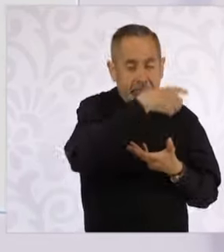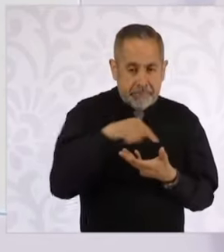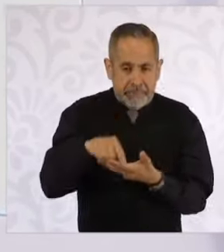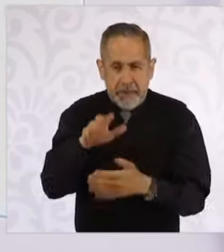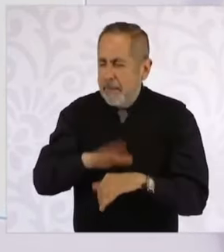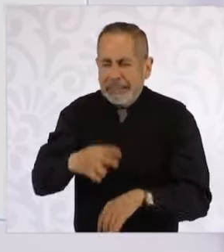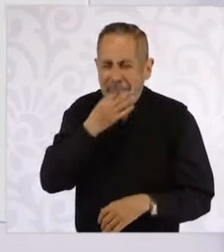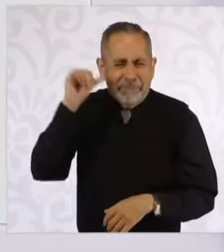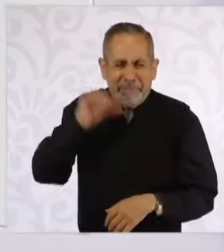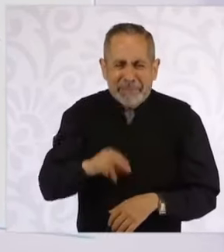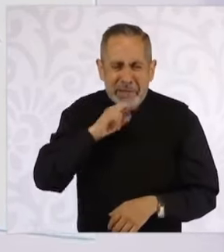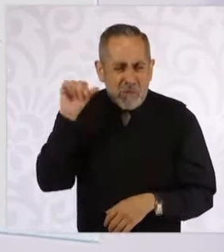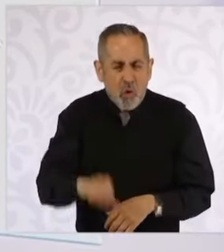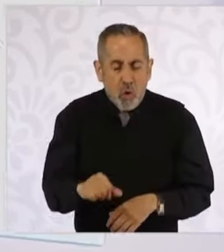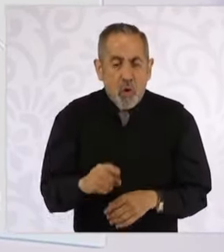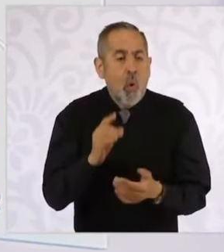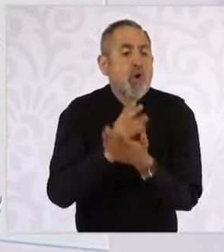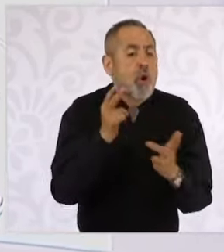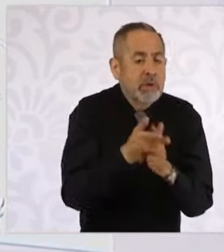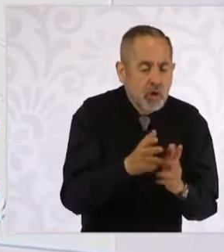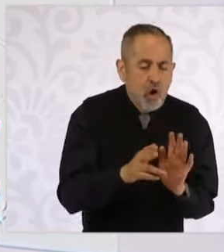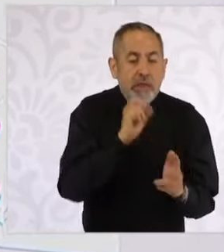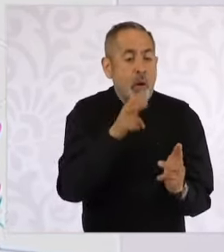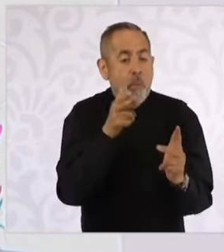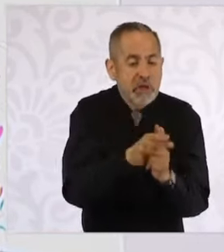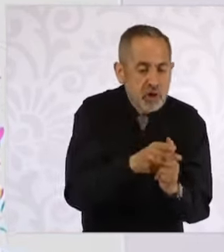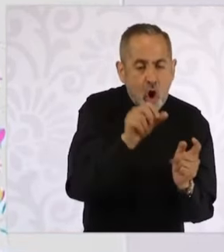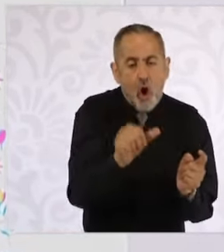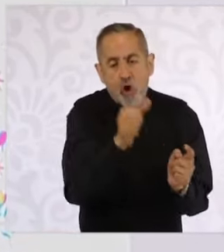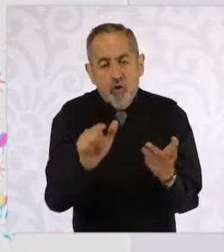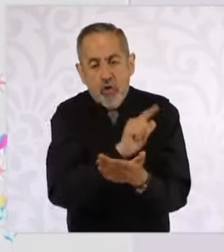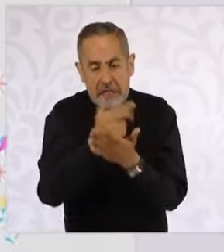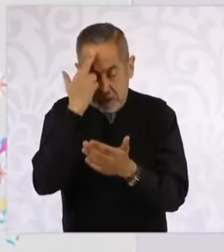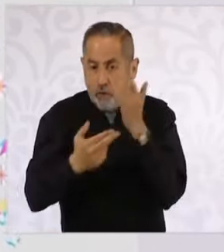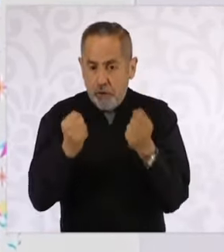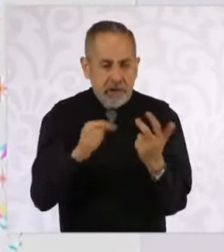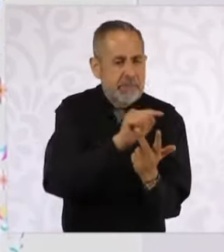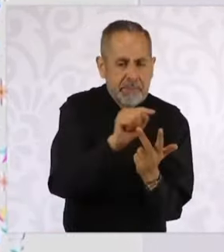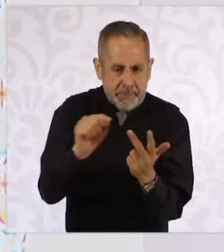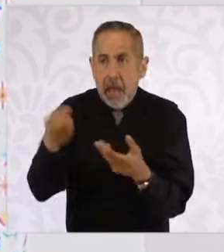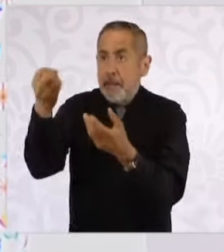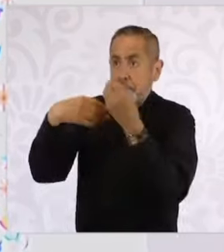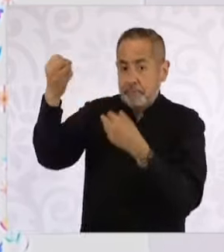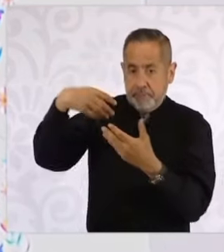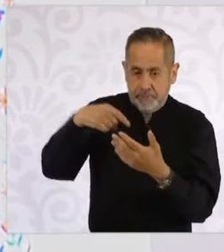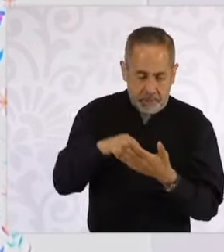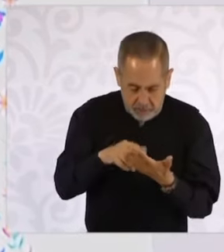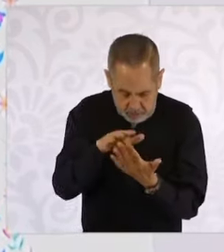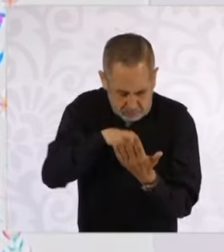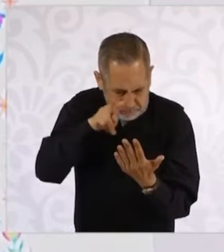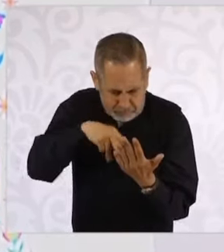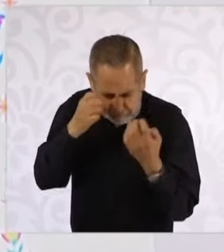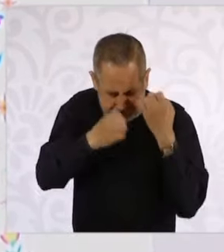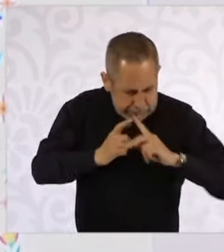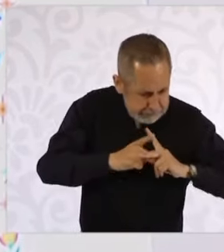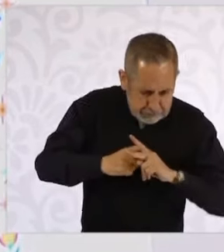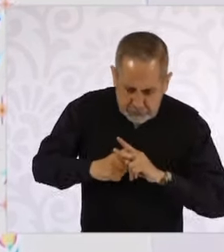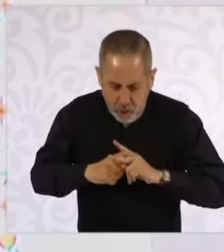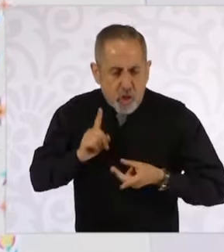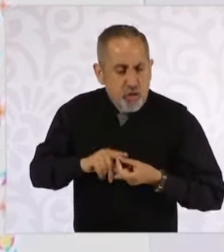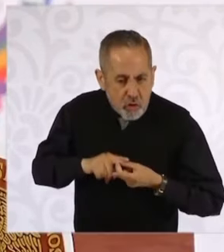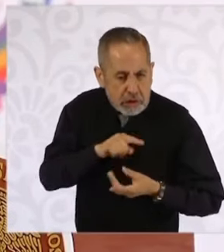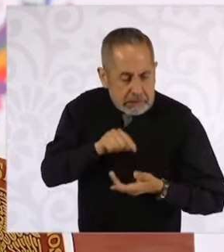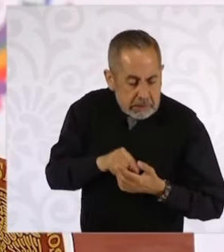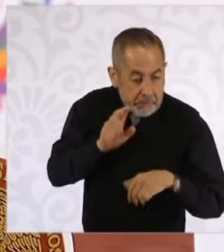manera más expedita no solamente para homicidios sino para otros delitos de alto impacto y tener mapeados esos delitos en todo el país donde